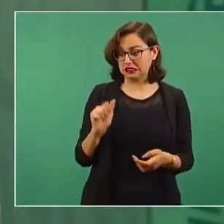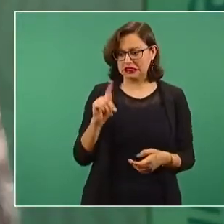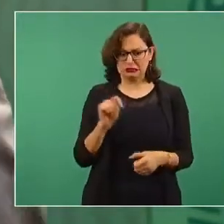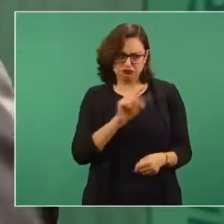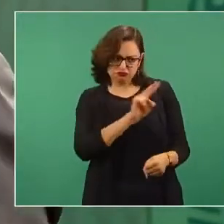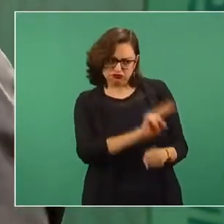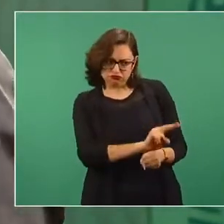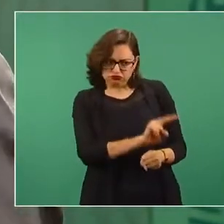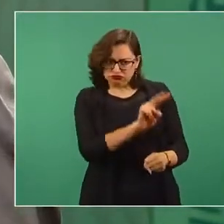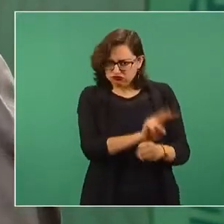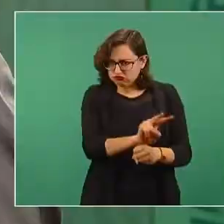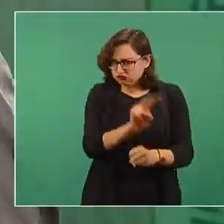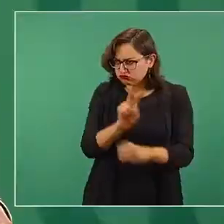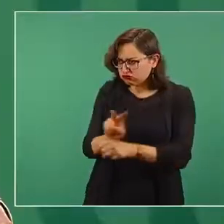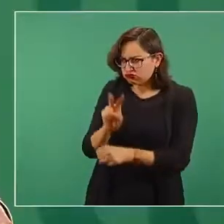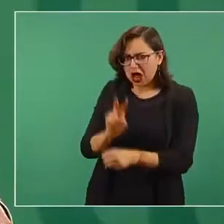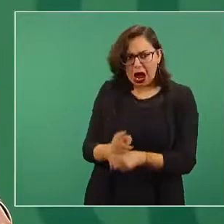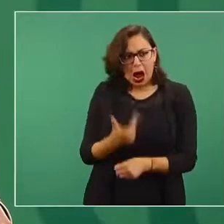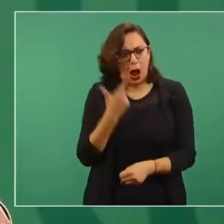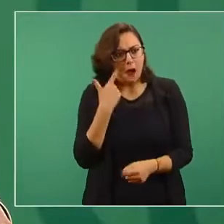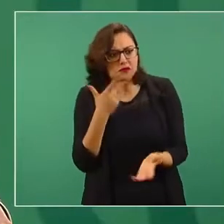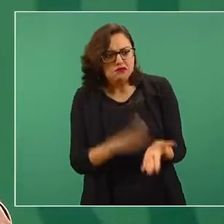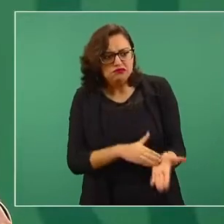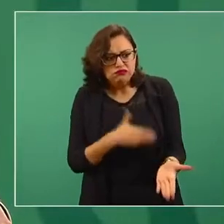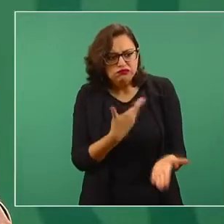pidiendo comprobantes,